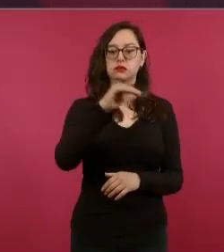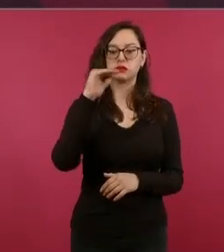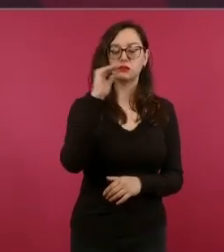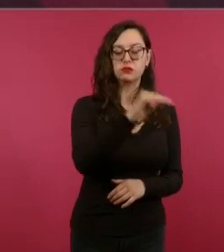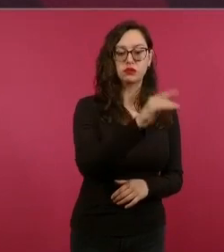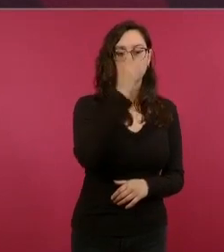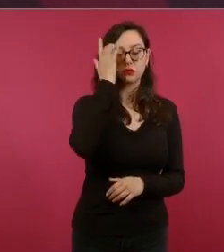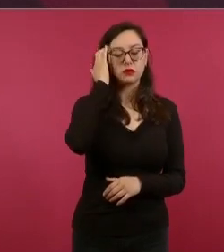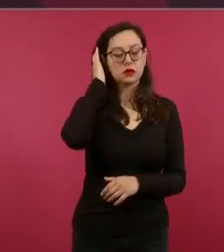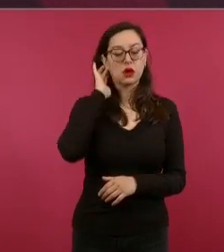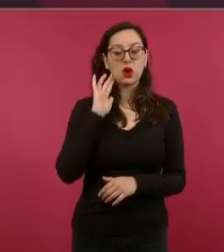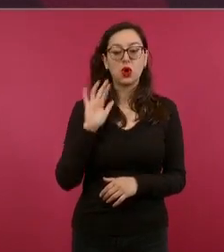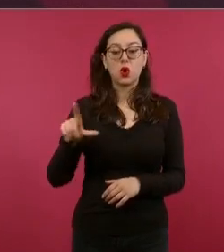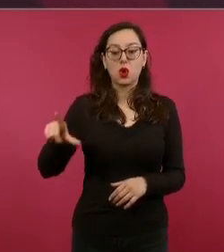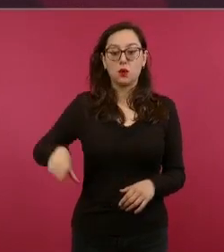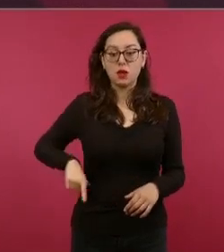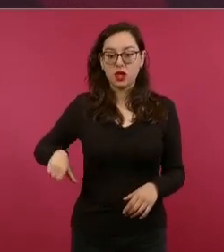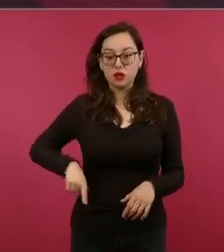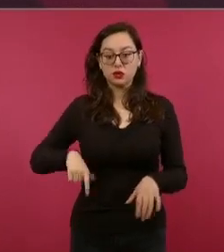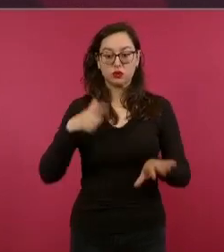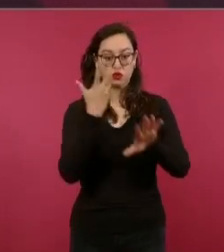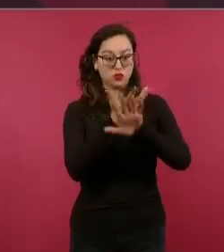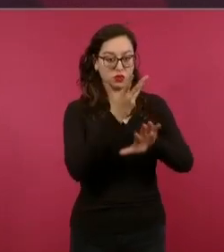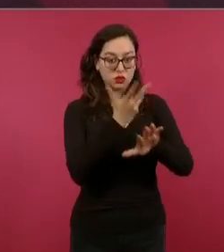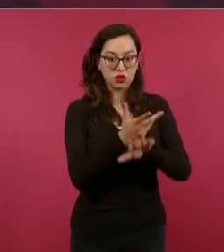que se tiene que planear,